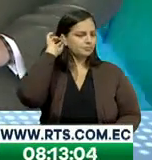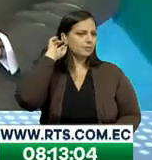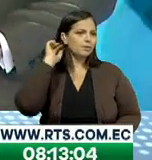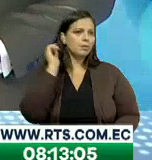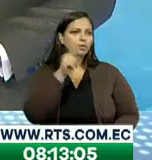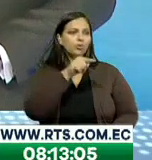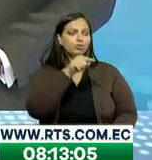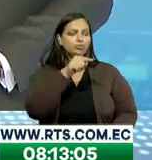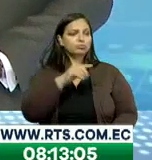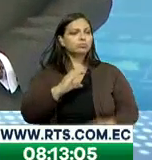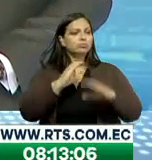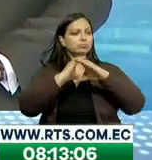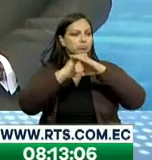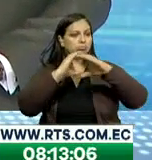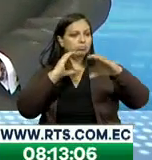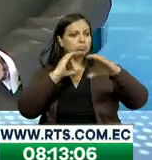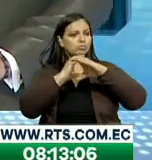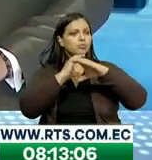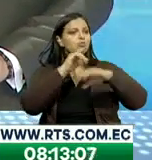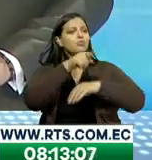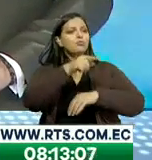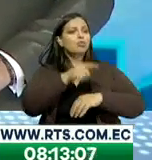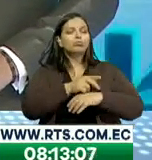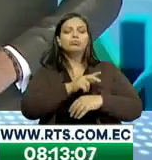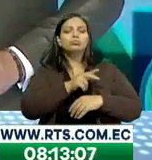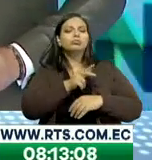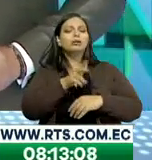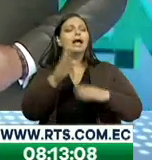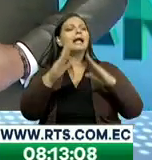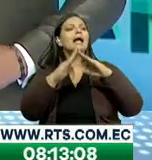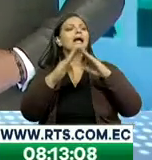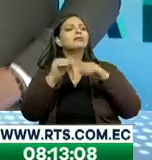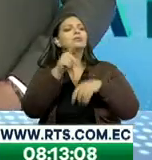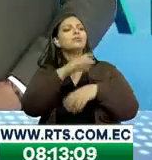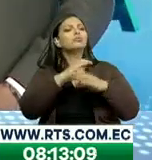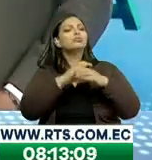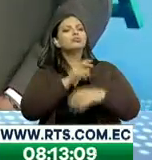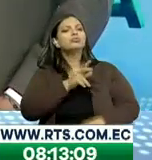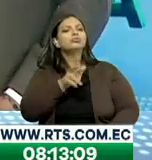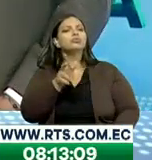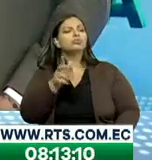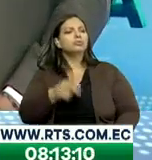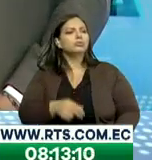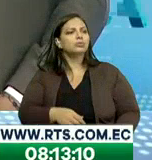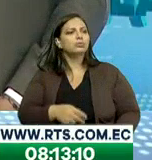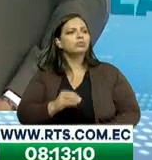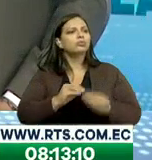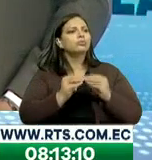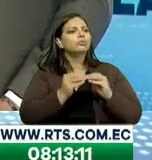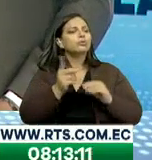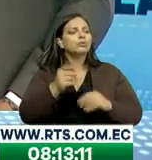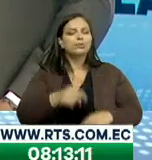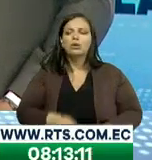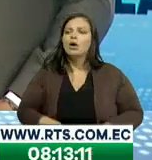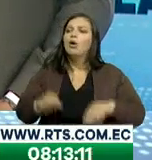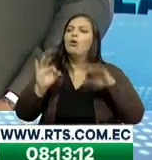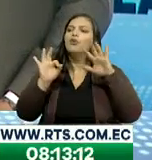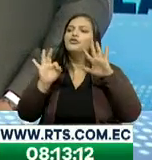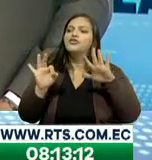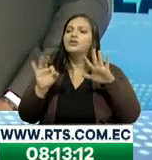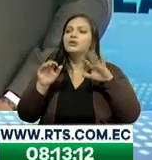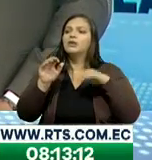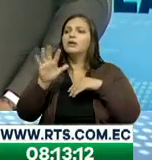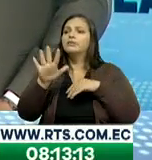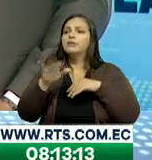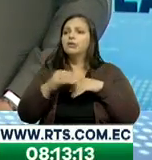por aquí. ¿Qué bus pasa por aquí? La 85. Bro. Ah, entonces la inspección se embarcó en la 85. Bro. Y no ha llegado.